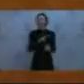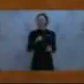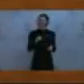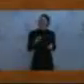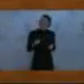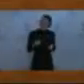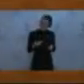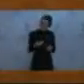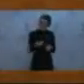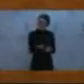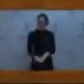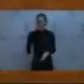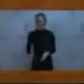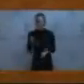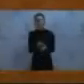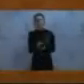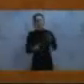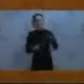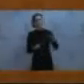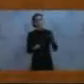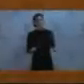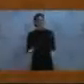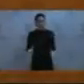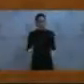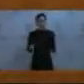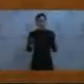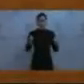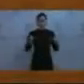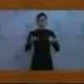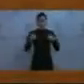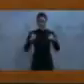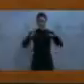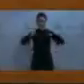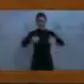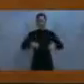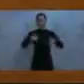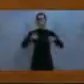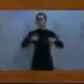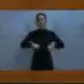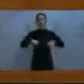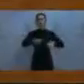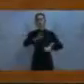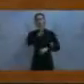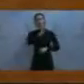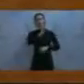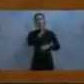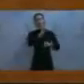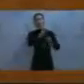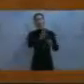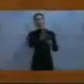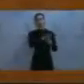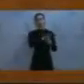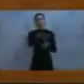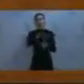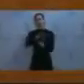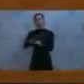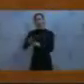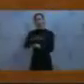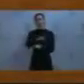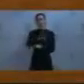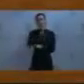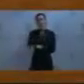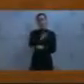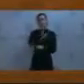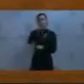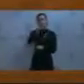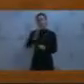futuro, le preguntaría acerca de ello. Es por eso que en esta interpelación trataré de unir las dos áreas, la 1 y la 2, que